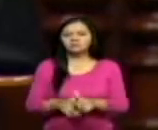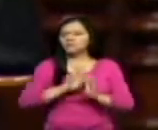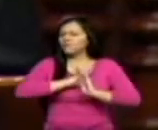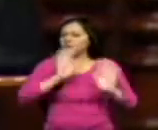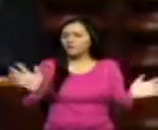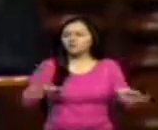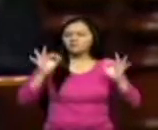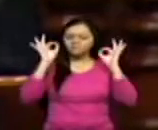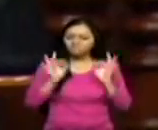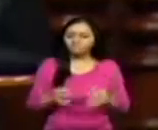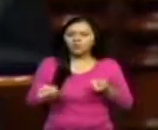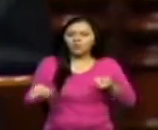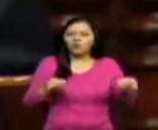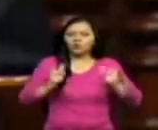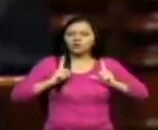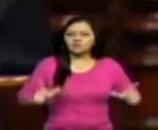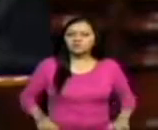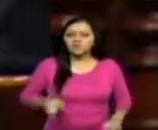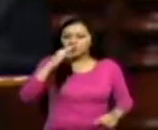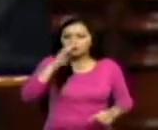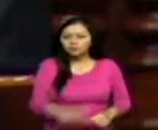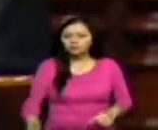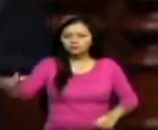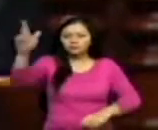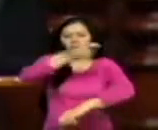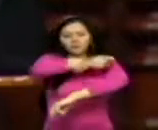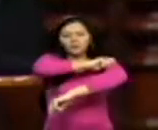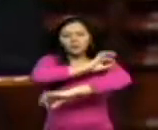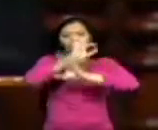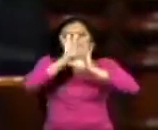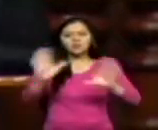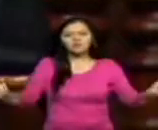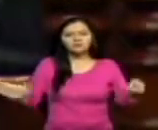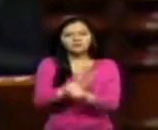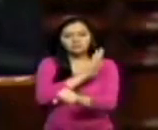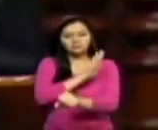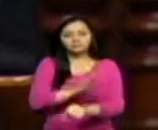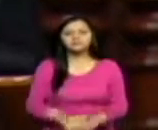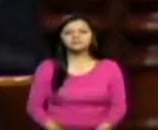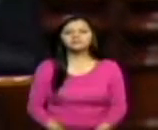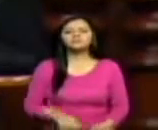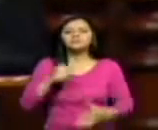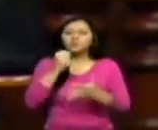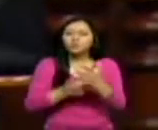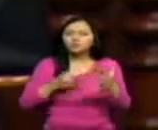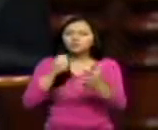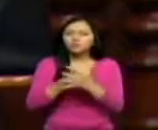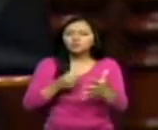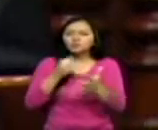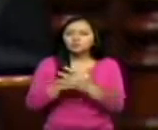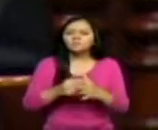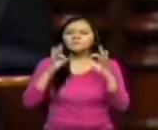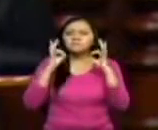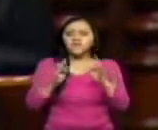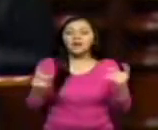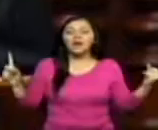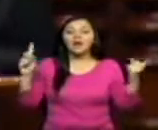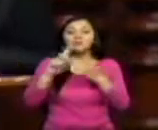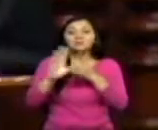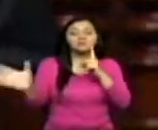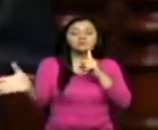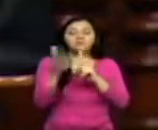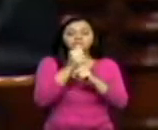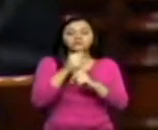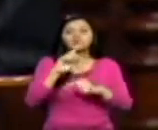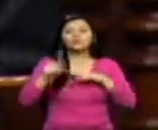al control de su salud y a su vacunación completa. Lucharemos para seguir